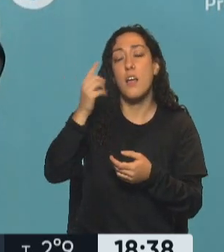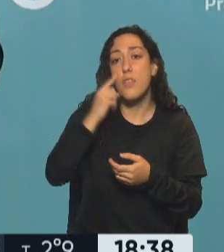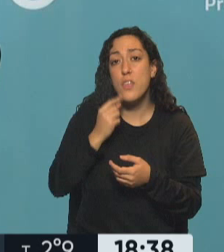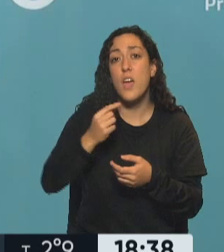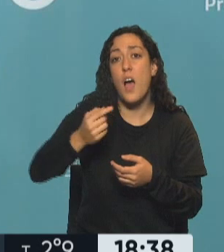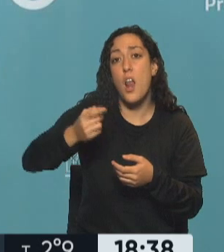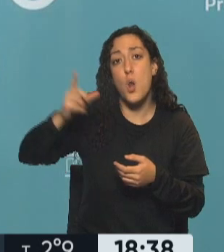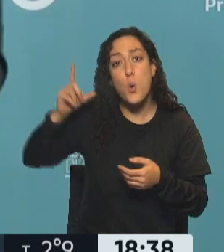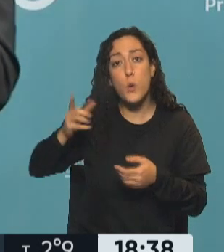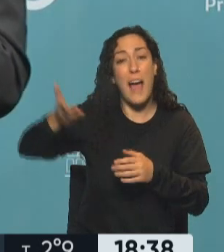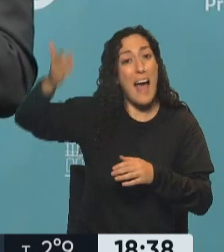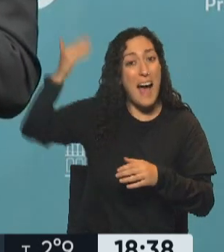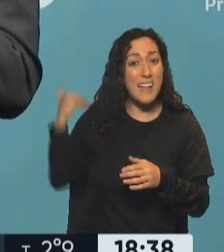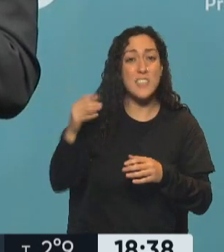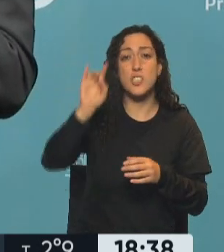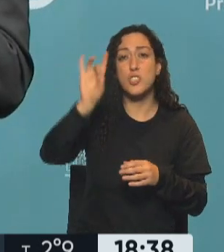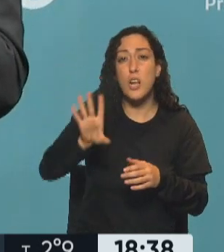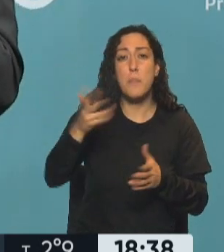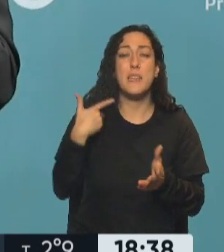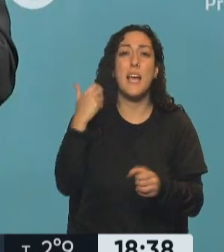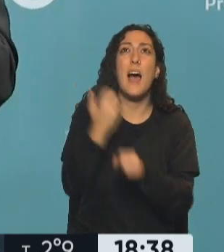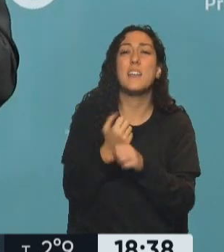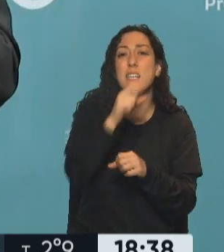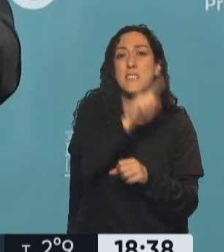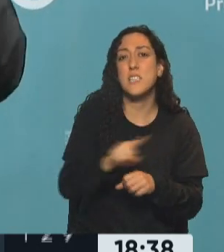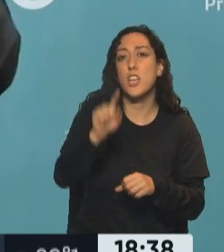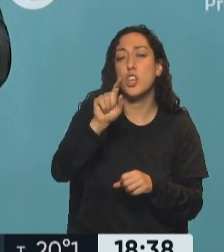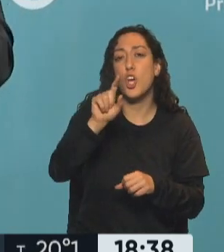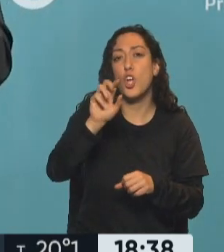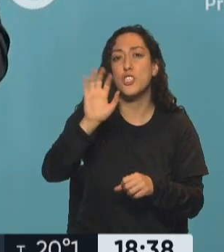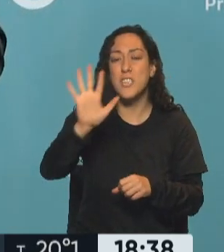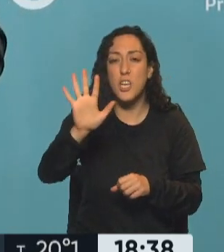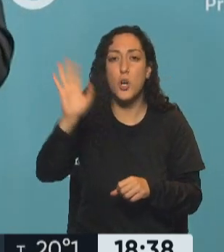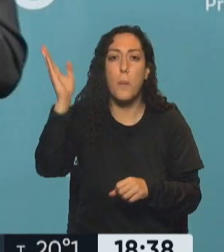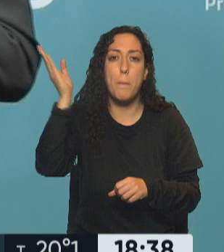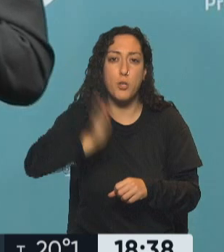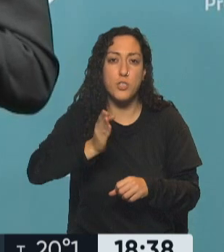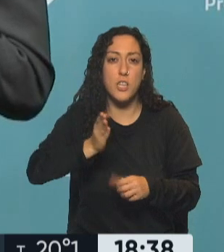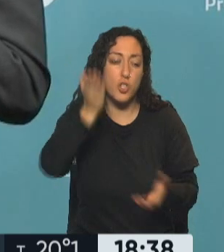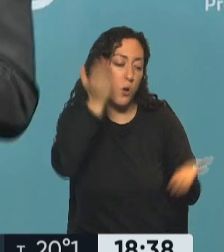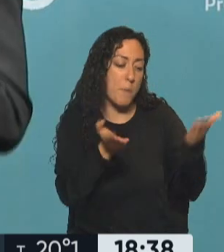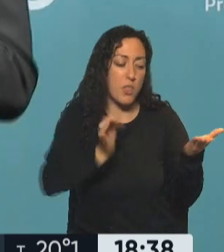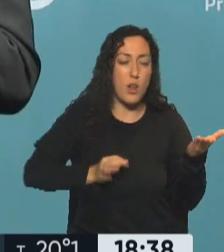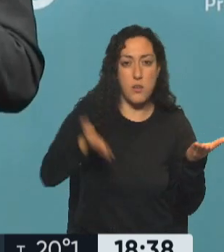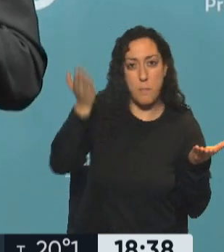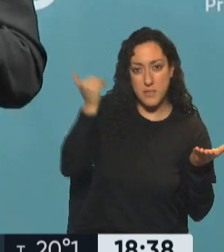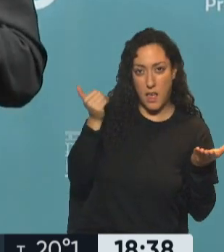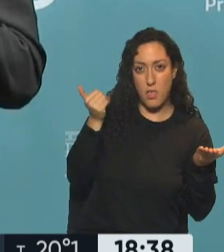forma inmediata a divisas por un valor de hasta 105% de lo que habían importado el año pasado, y eso se elevó